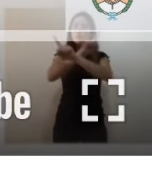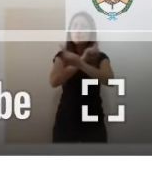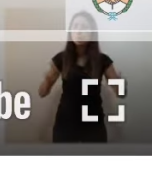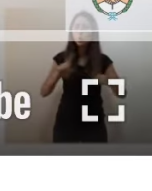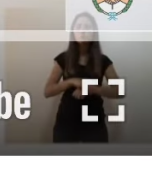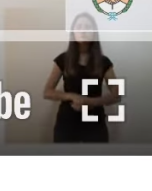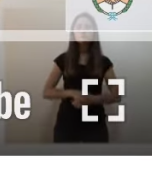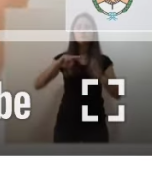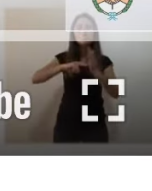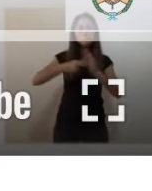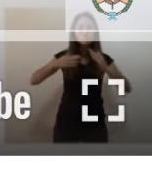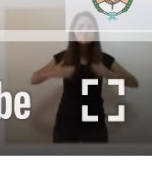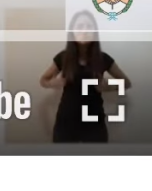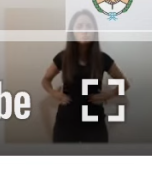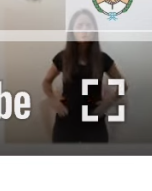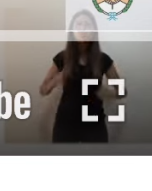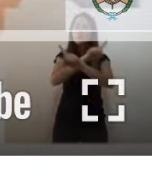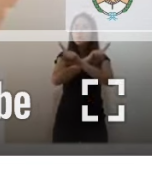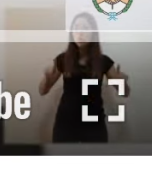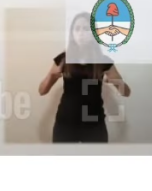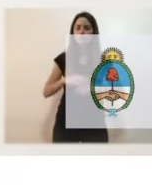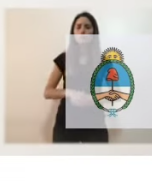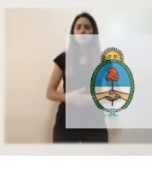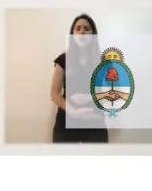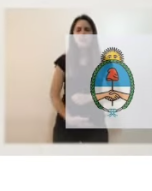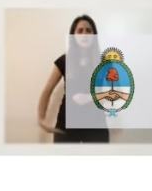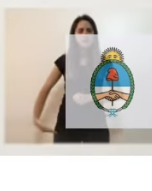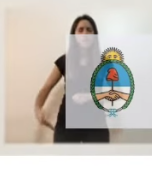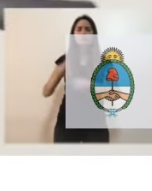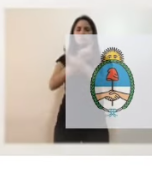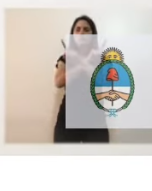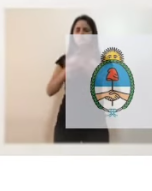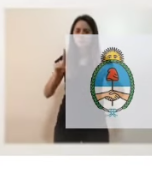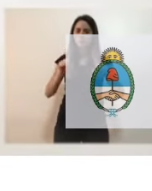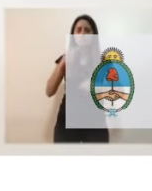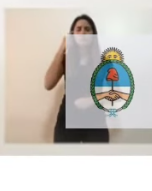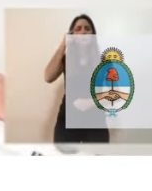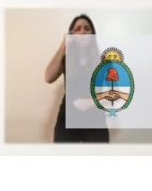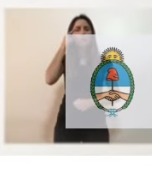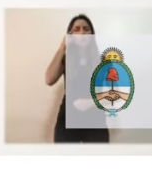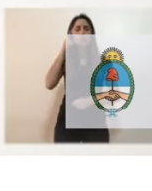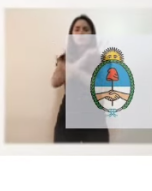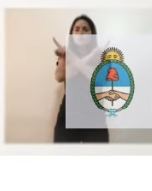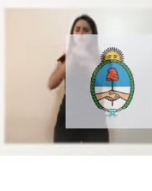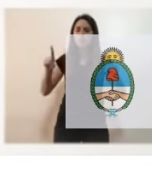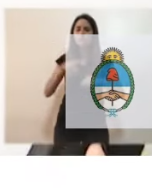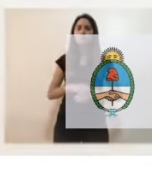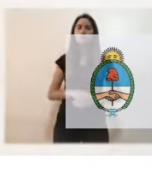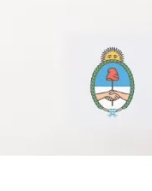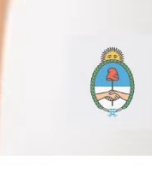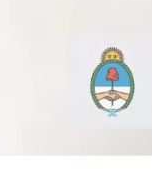Ni discapacitado, ni minusválido, ni lisiado, ni mogólico.